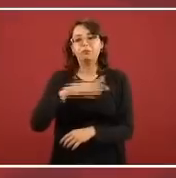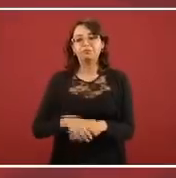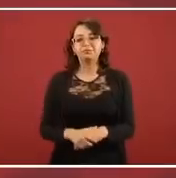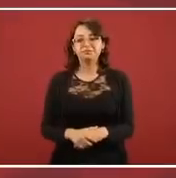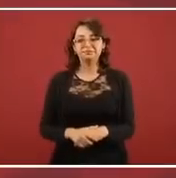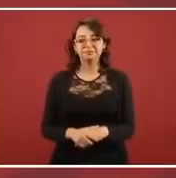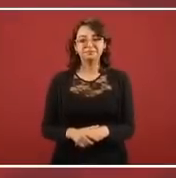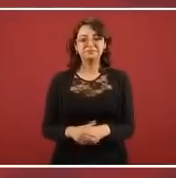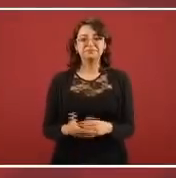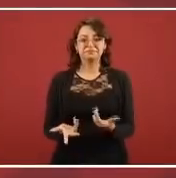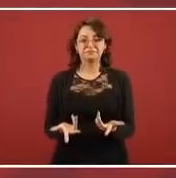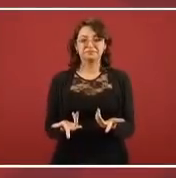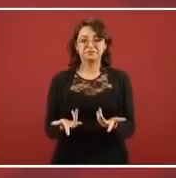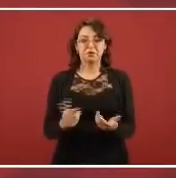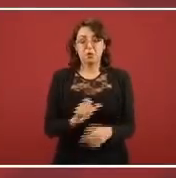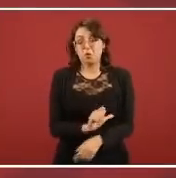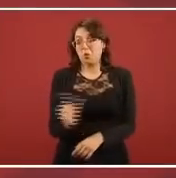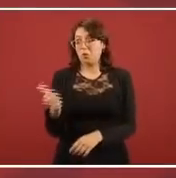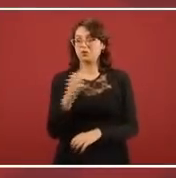empresarios